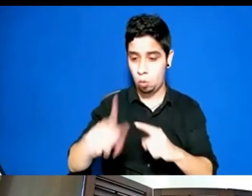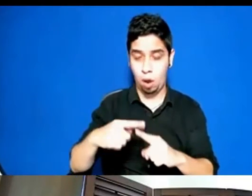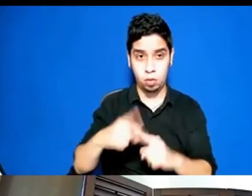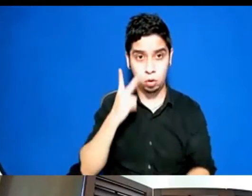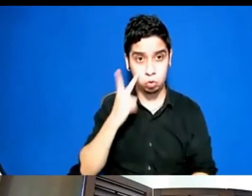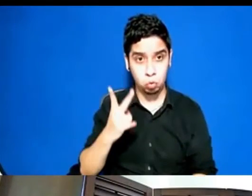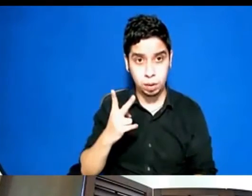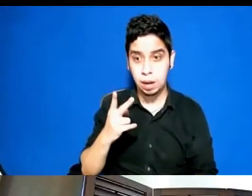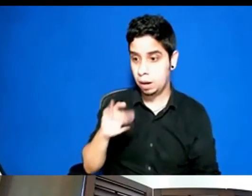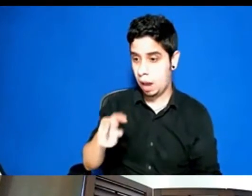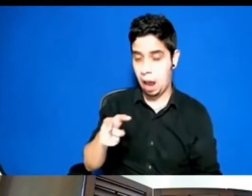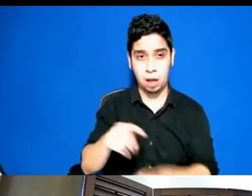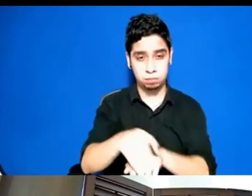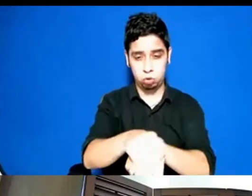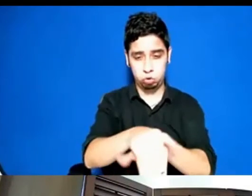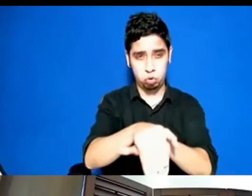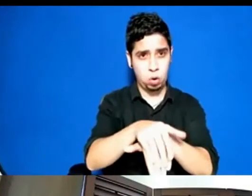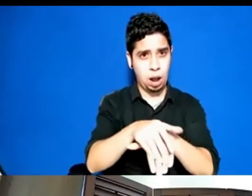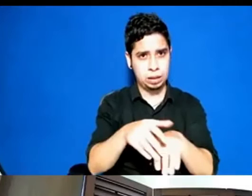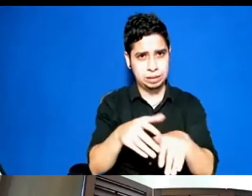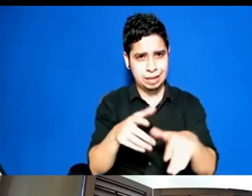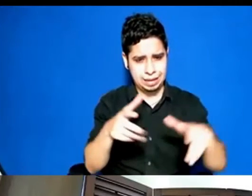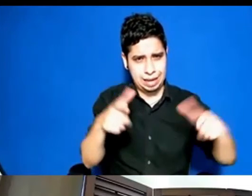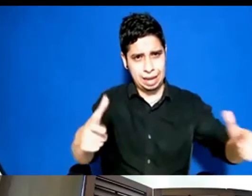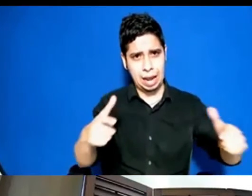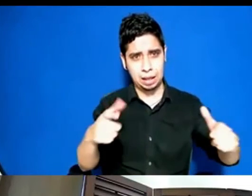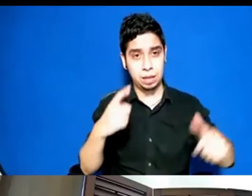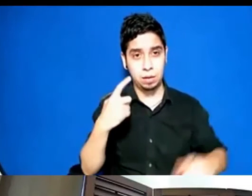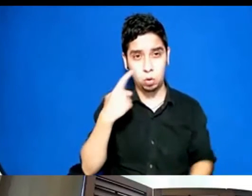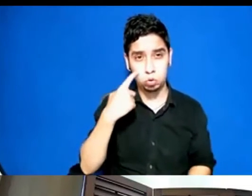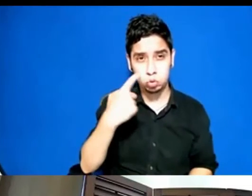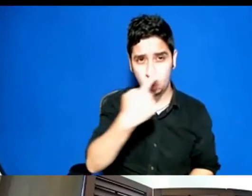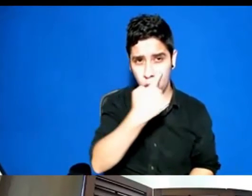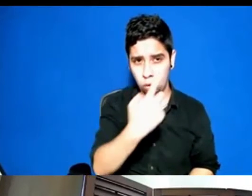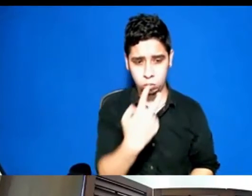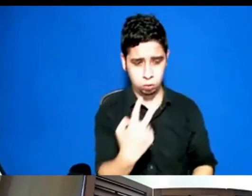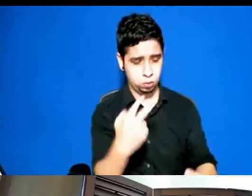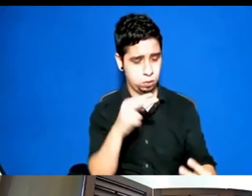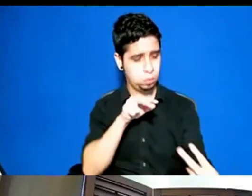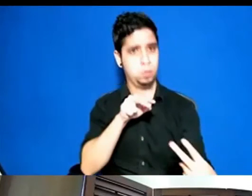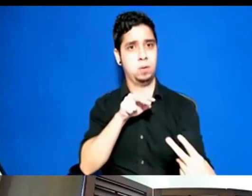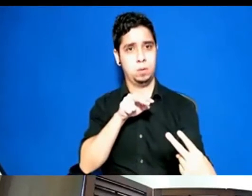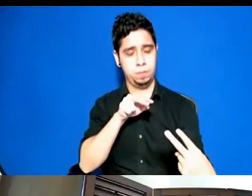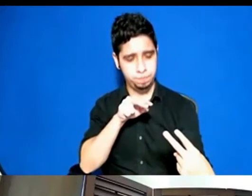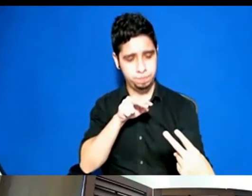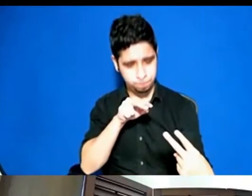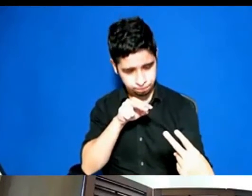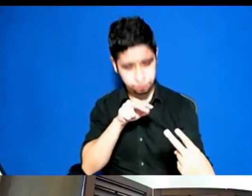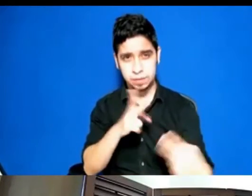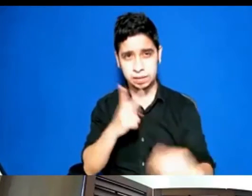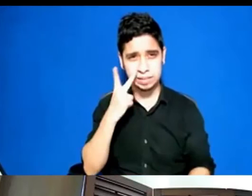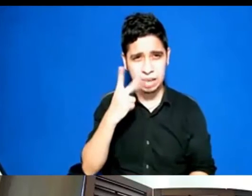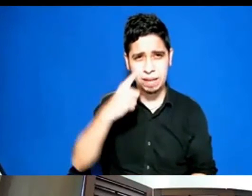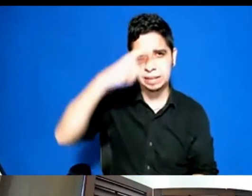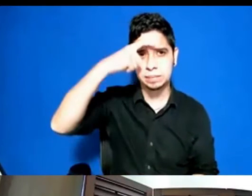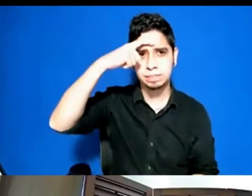la ves a ella tan majestuosa salir y le miras esos ojos bien, son oscuros, negros por dentro,